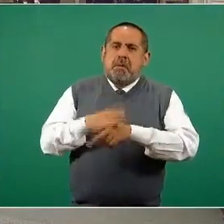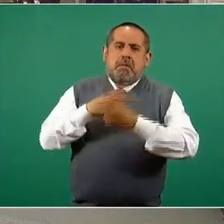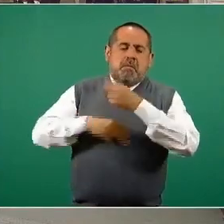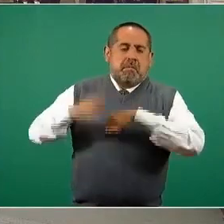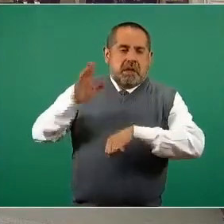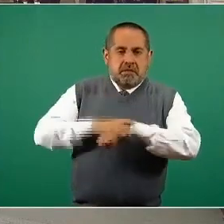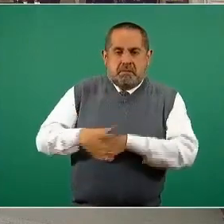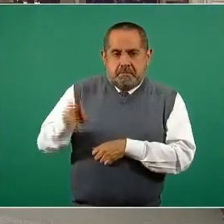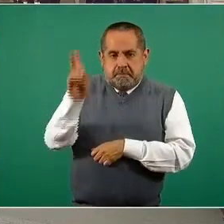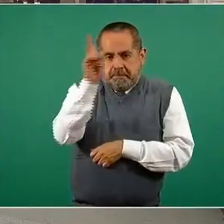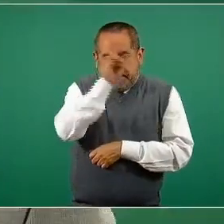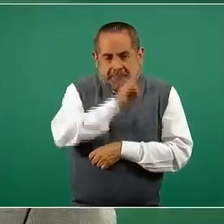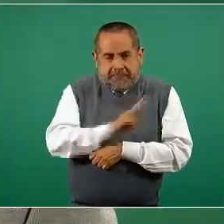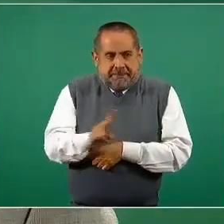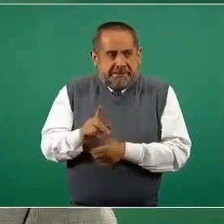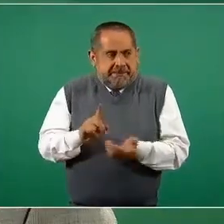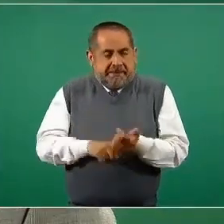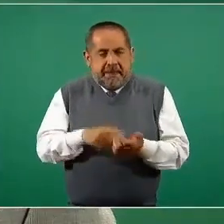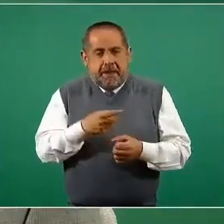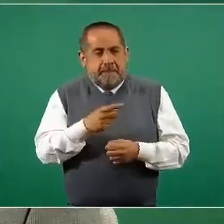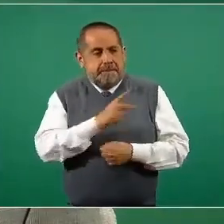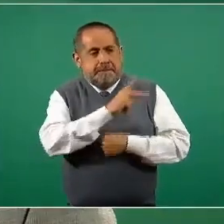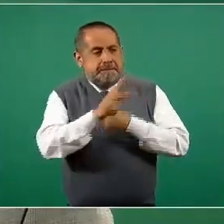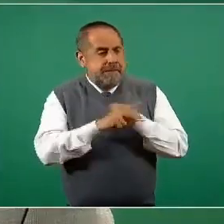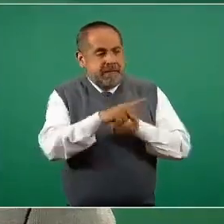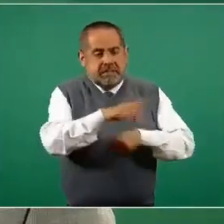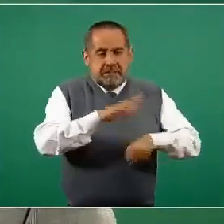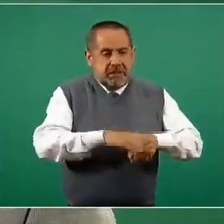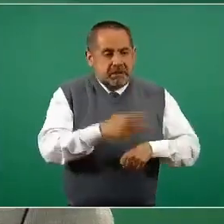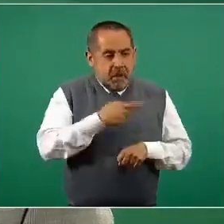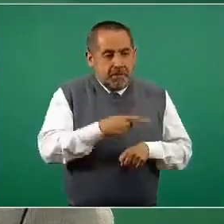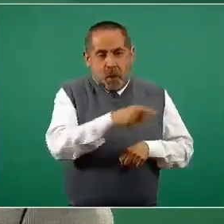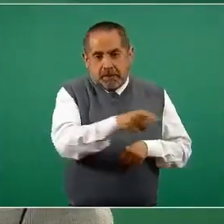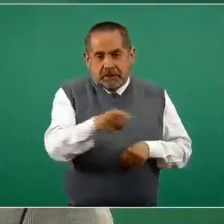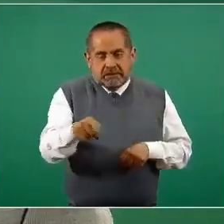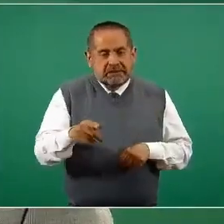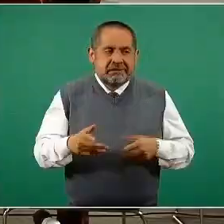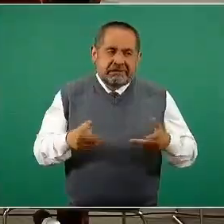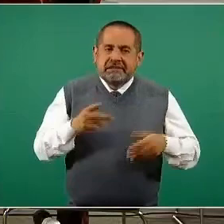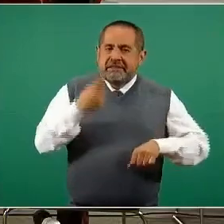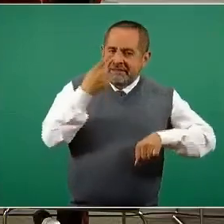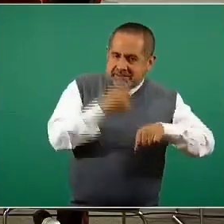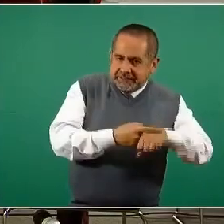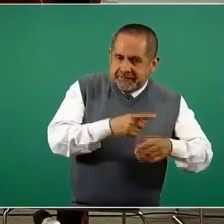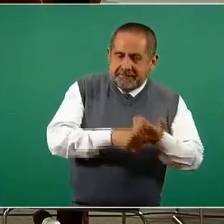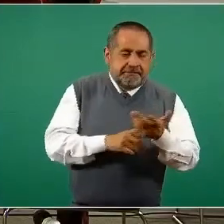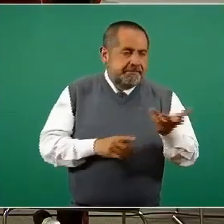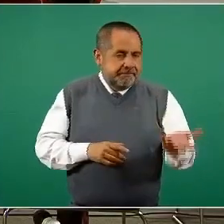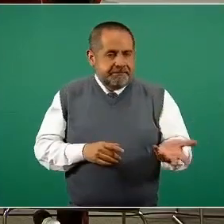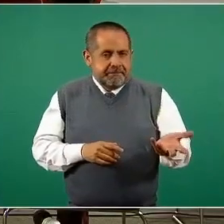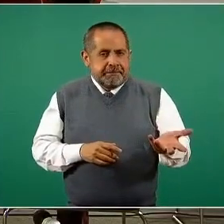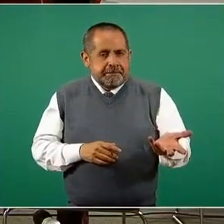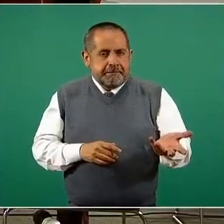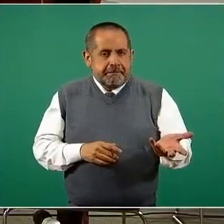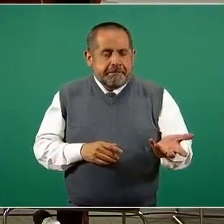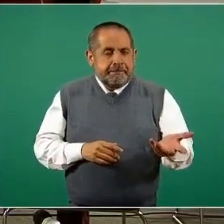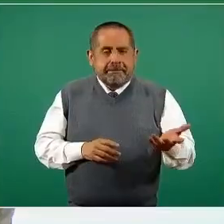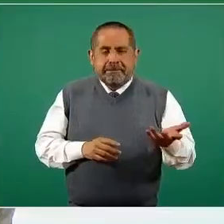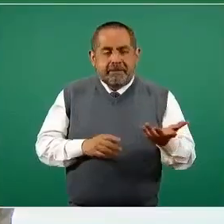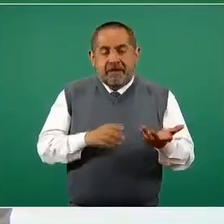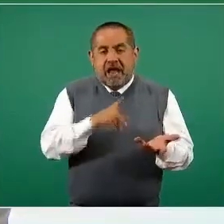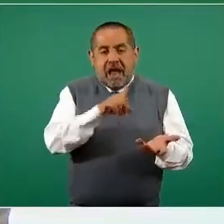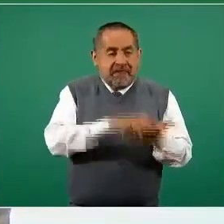manera más importante a las naciones que tienen la menor riqueza o las naciones que tienen las mayores